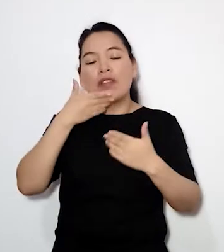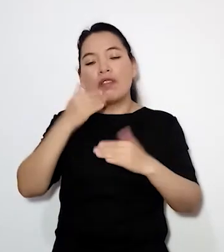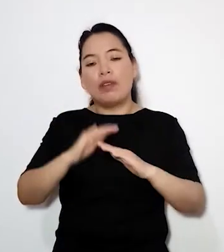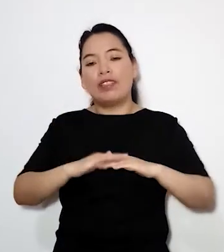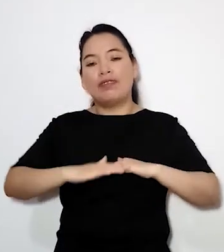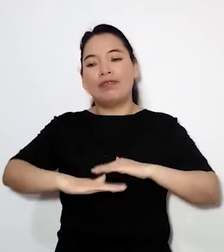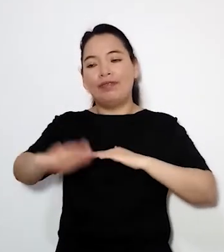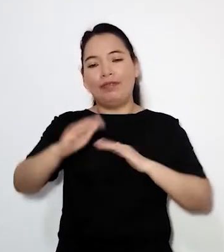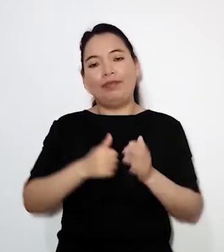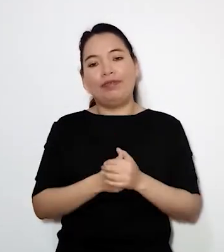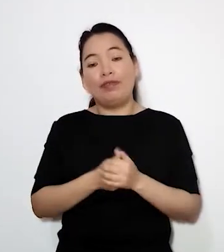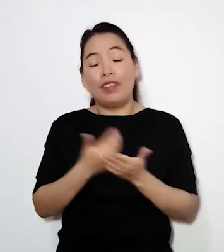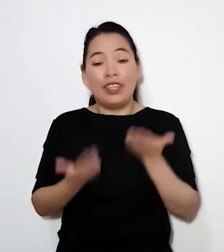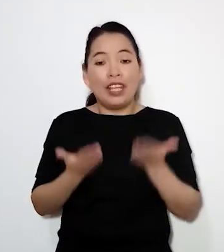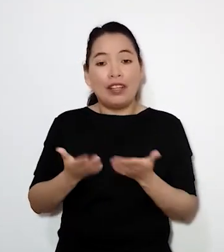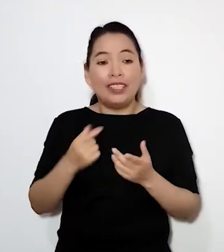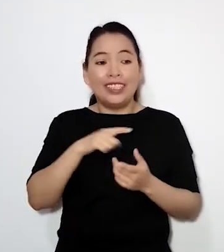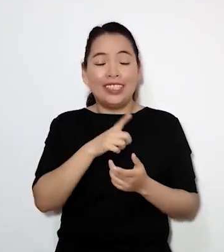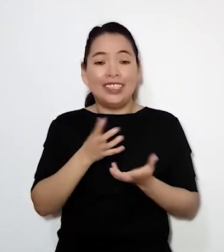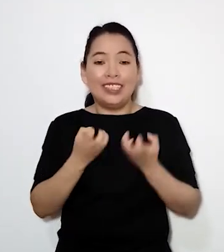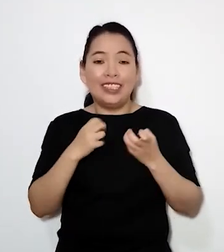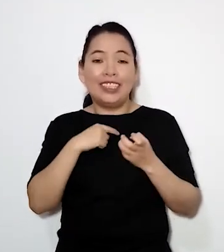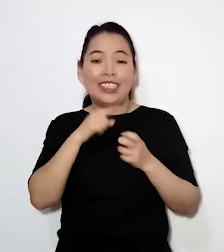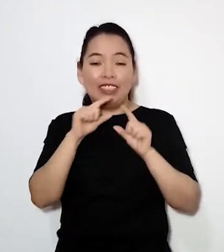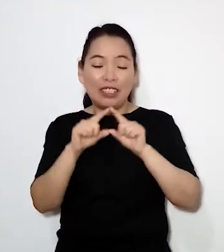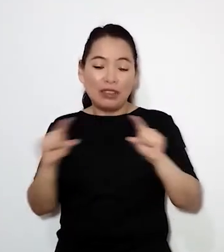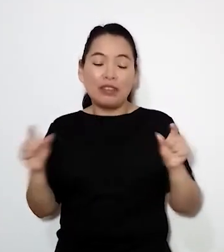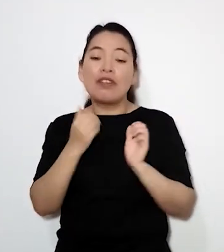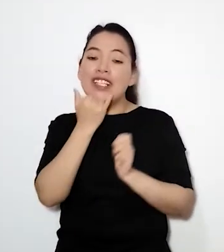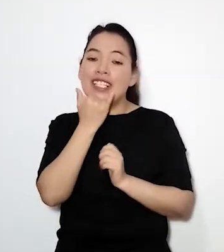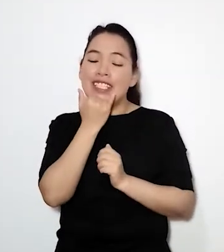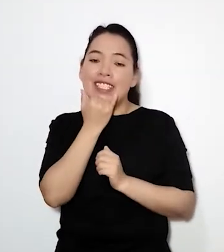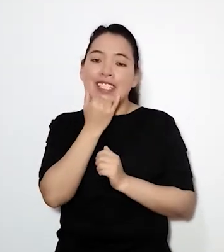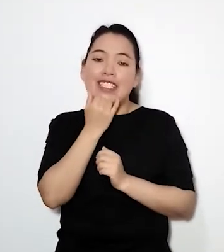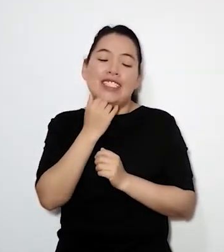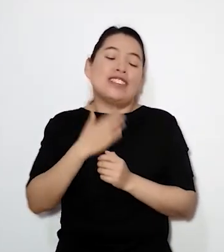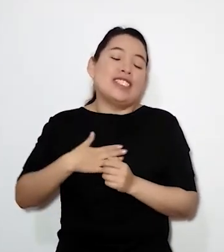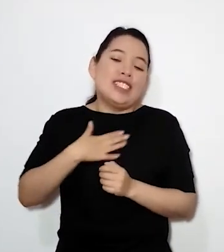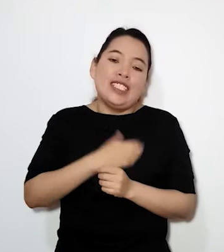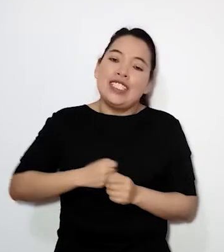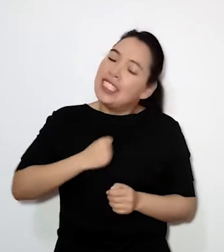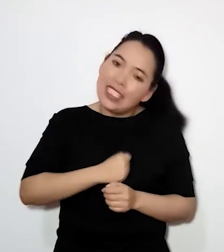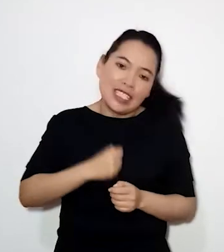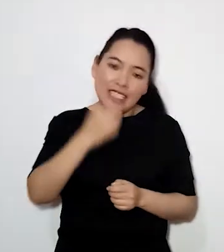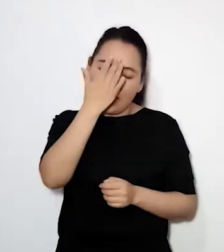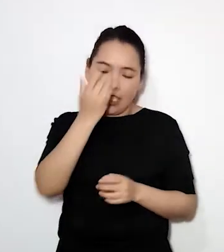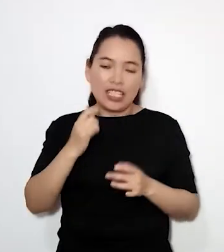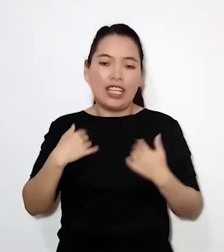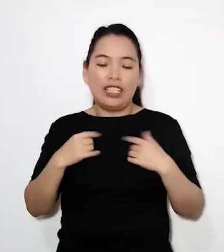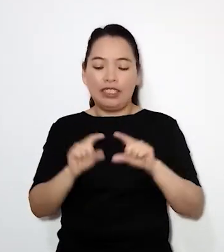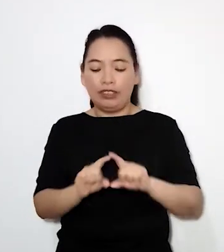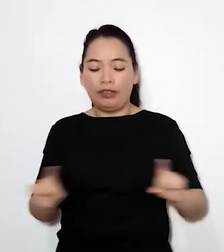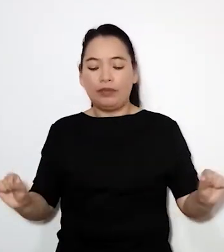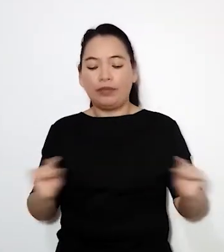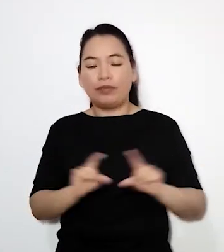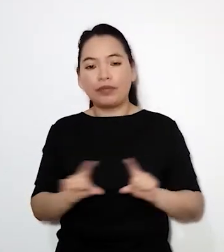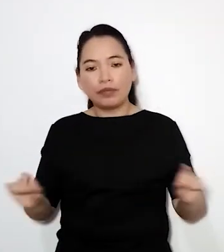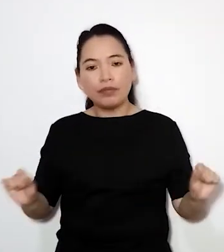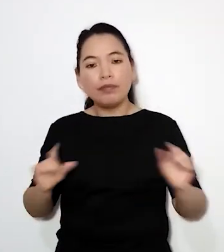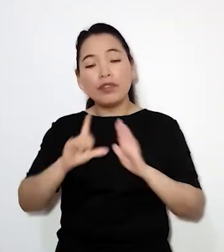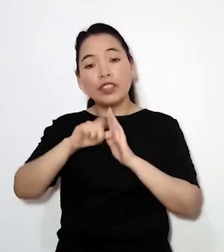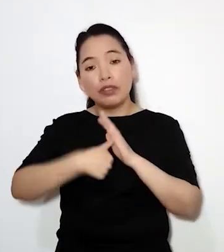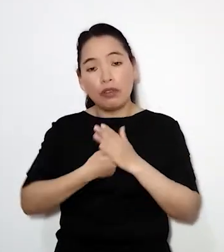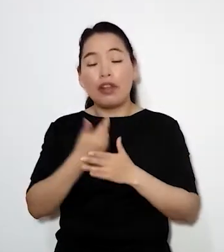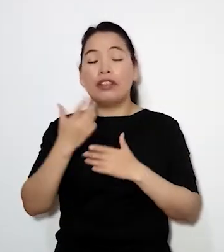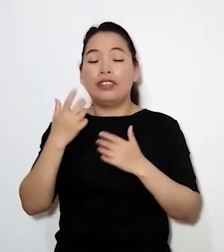disculpas por no tener los subtítulos en esta presentación en vivo, pero nos han indicado que en la grabación se van a incorporar, de